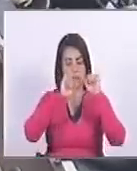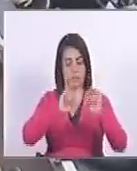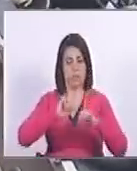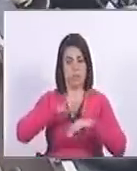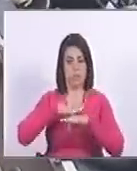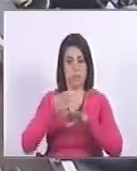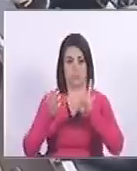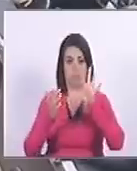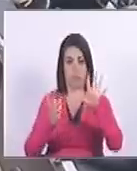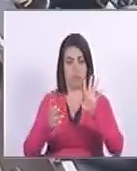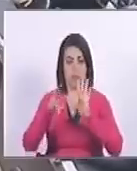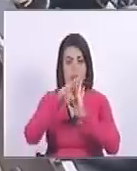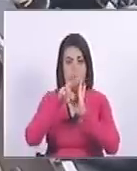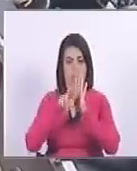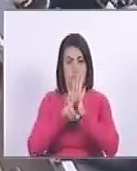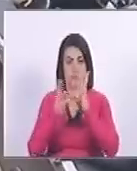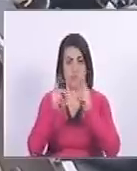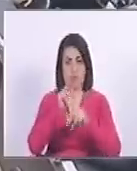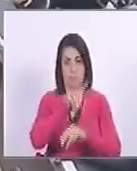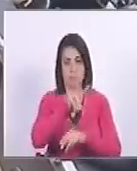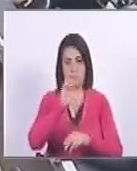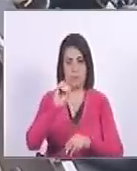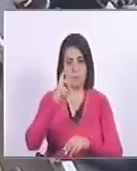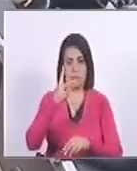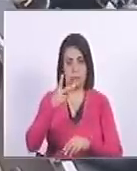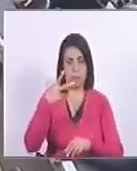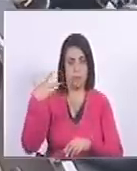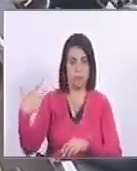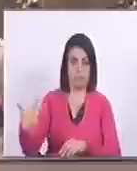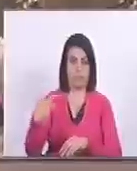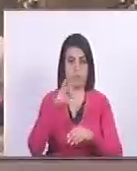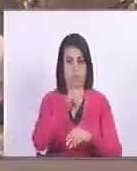a la quinta resolución número